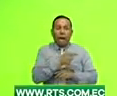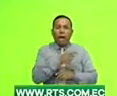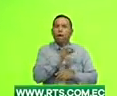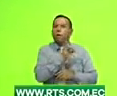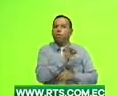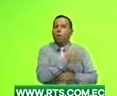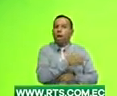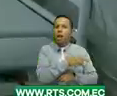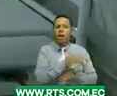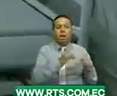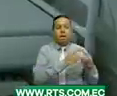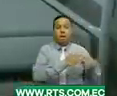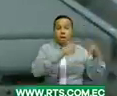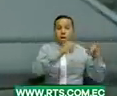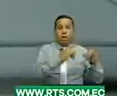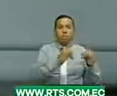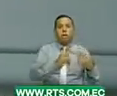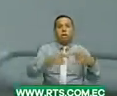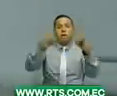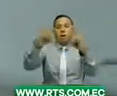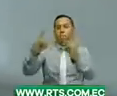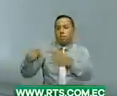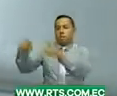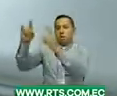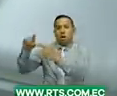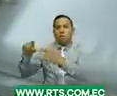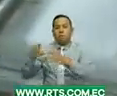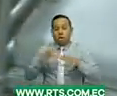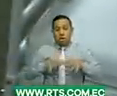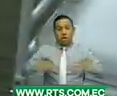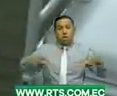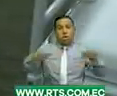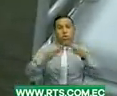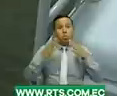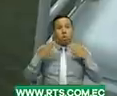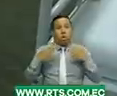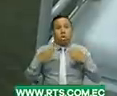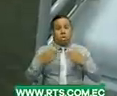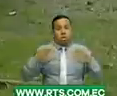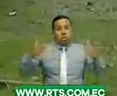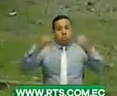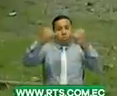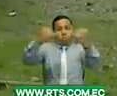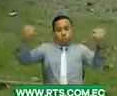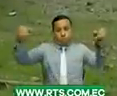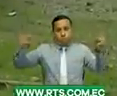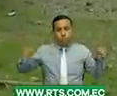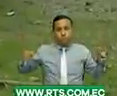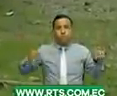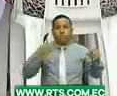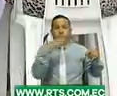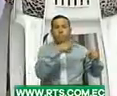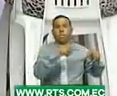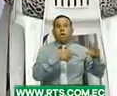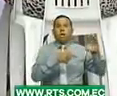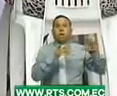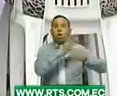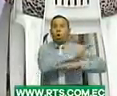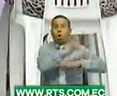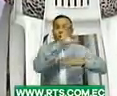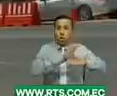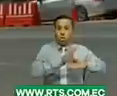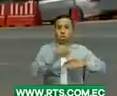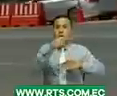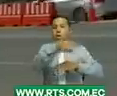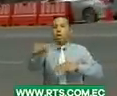carpas fronterizas que están ubicadas en los ingresos a la ciudad. Una existe en la vía La Costa, sector Chongón, y la otra en la vía